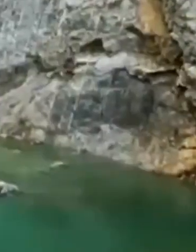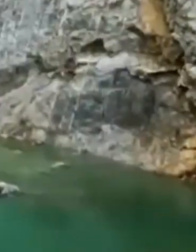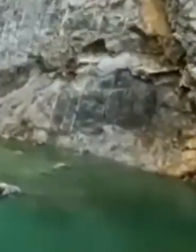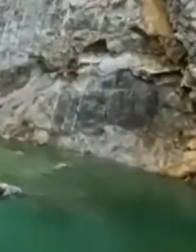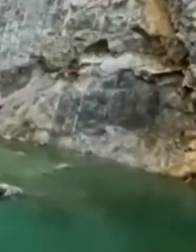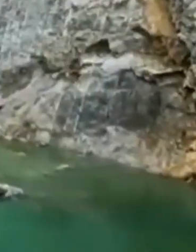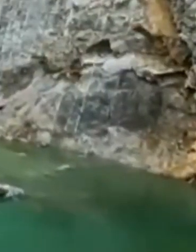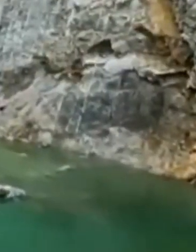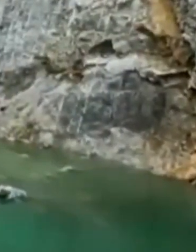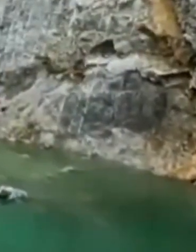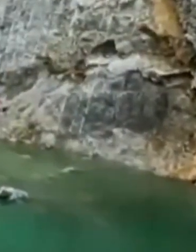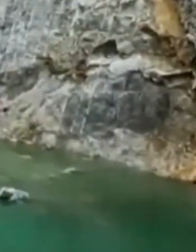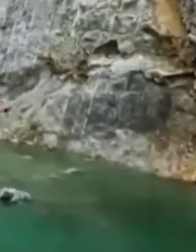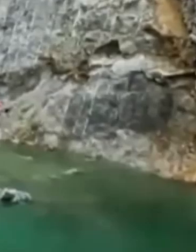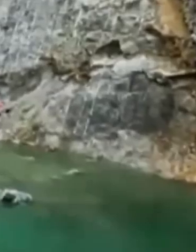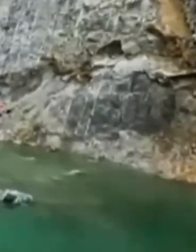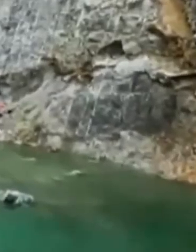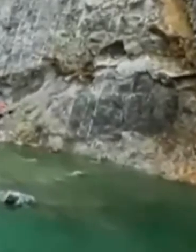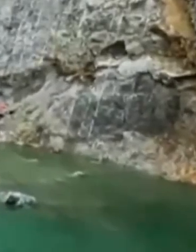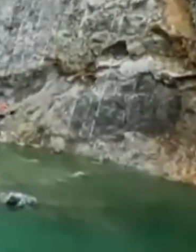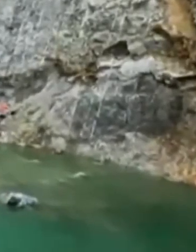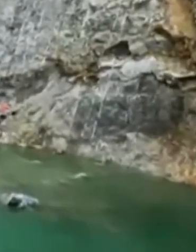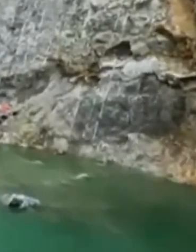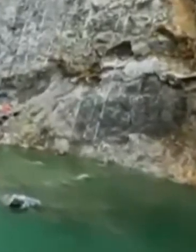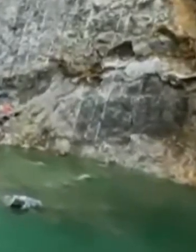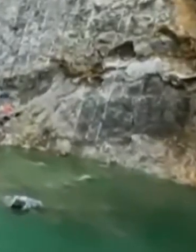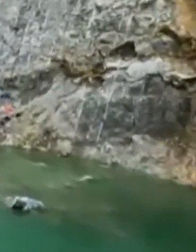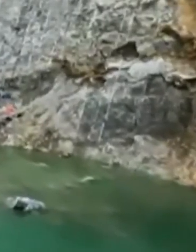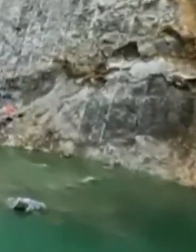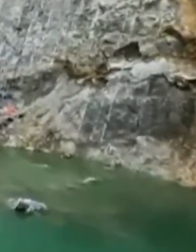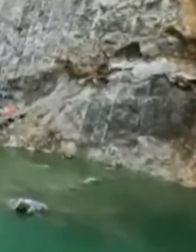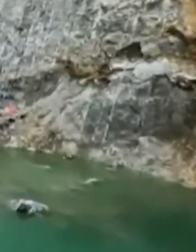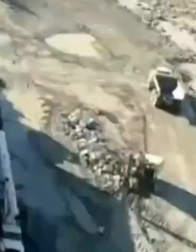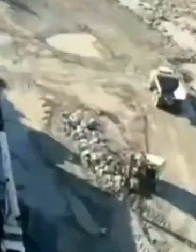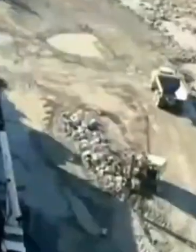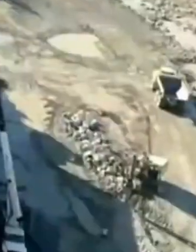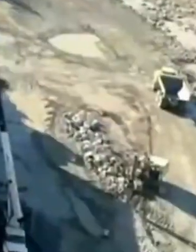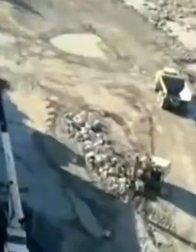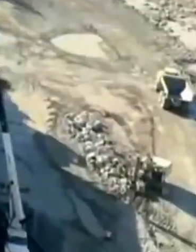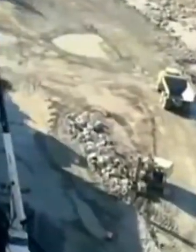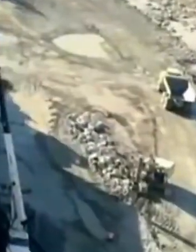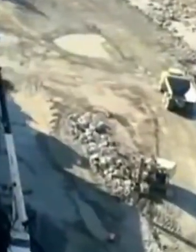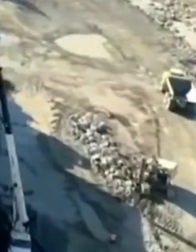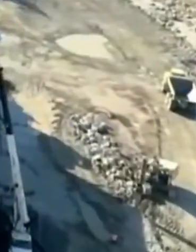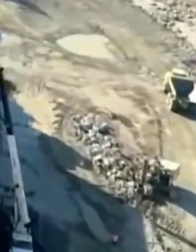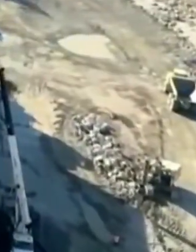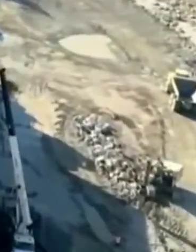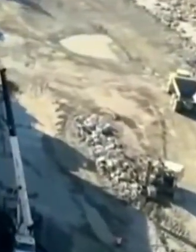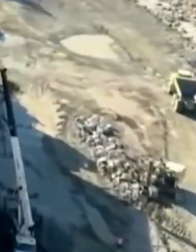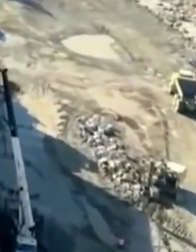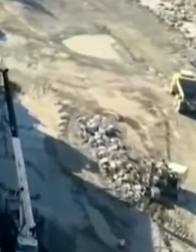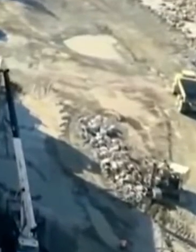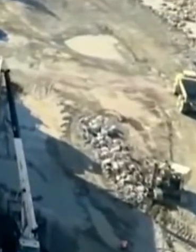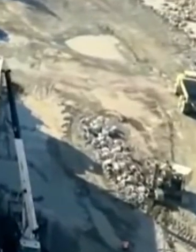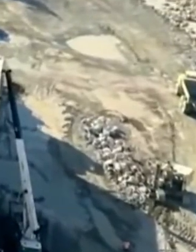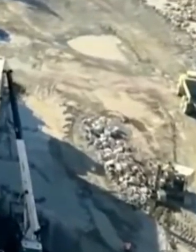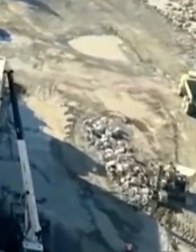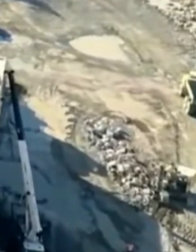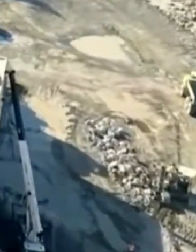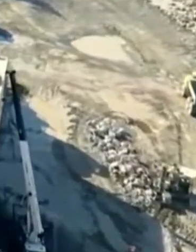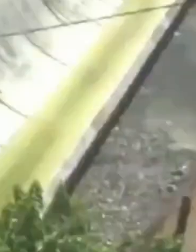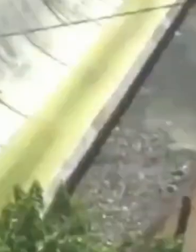Chicoacén 2, avance físico 52%. Santa María, avance físico